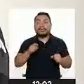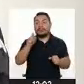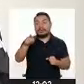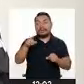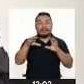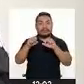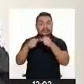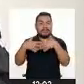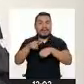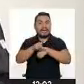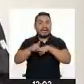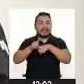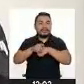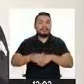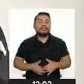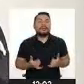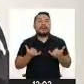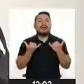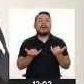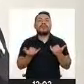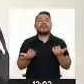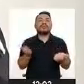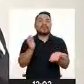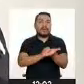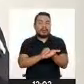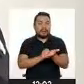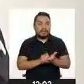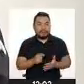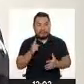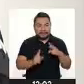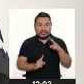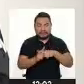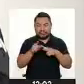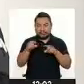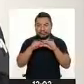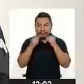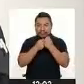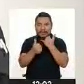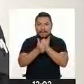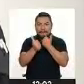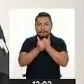lugares, y ahora nuevamente aparece esta cepa criminal.